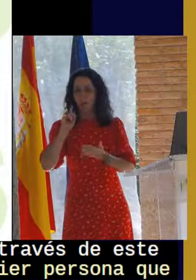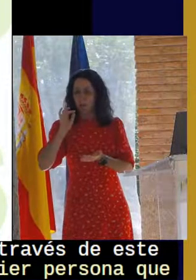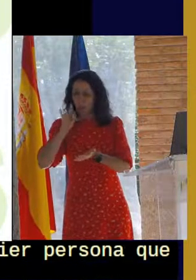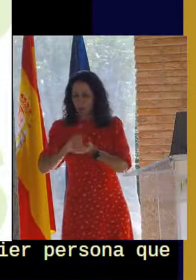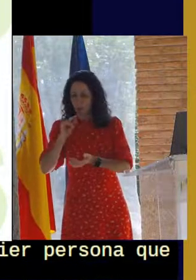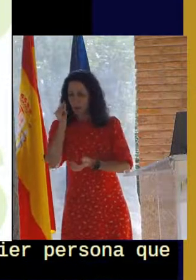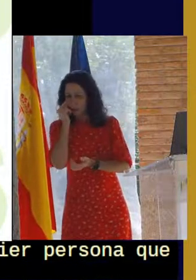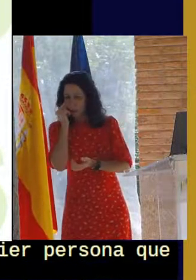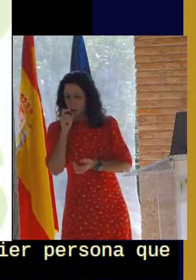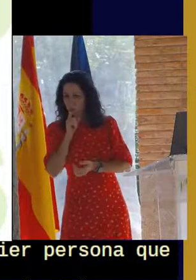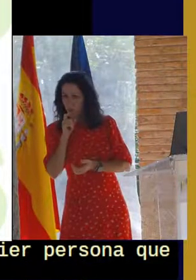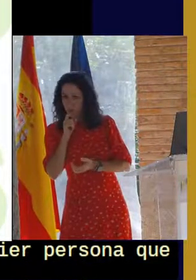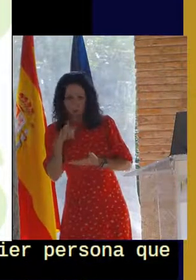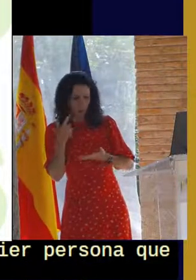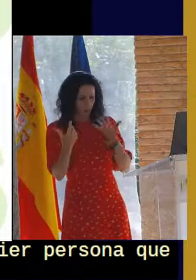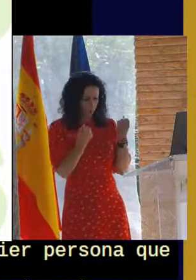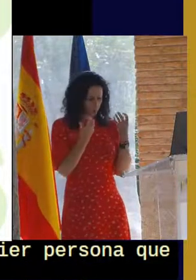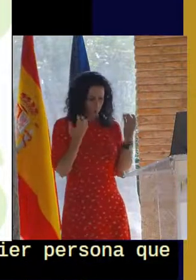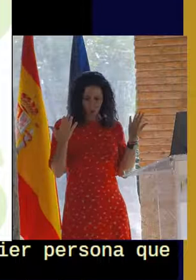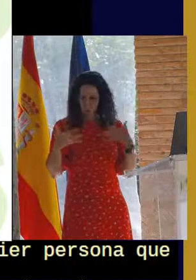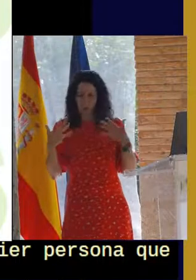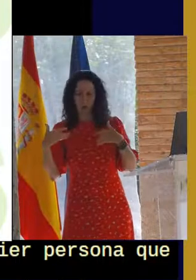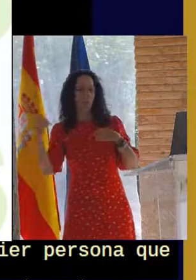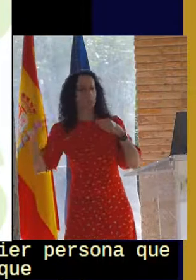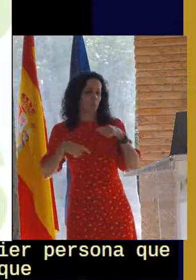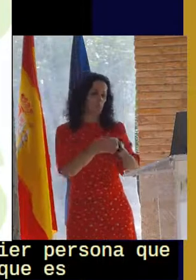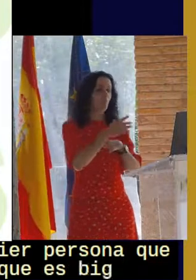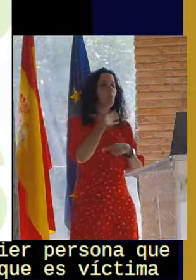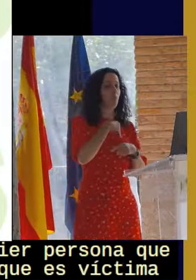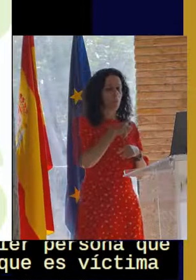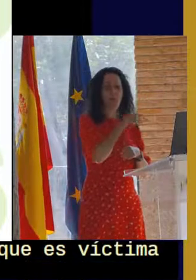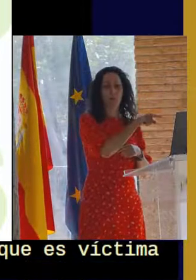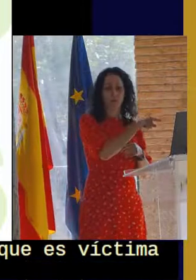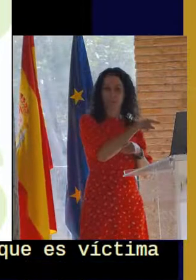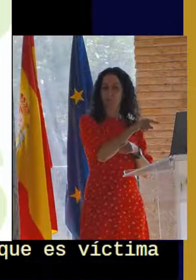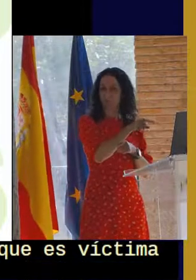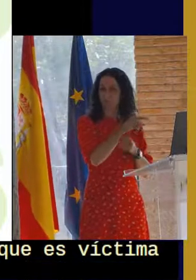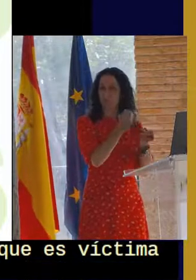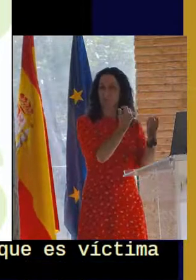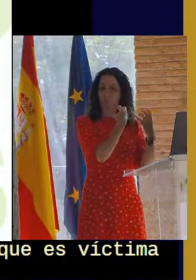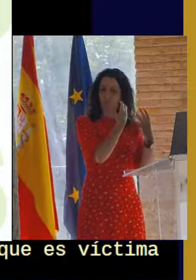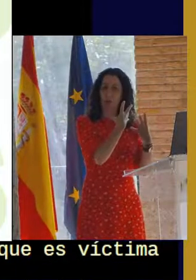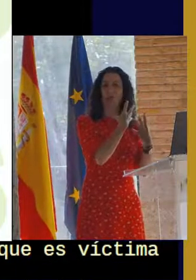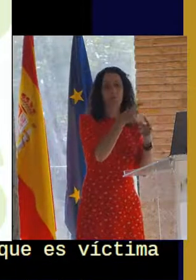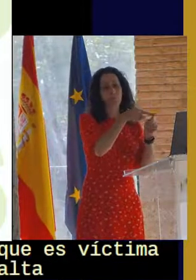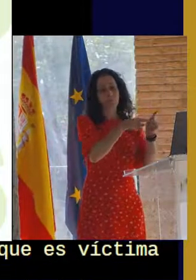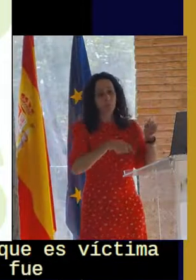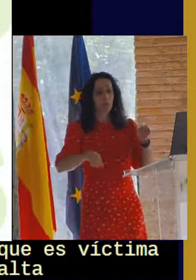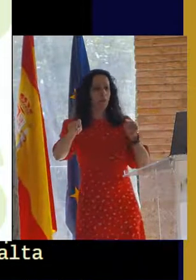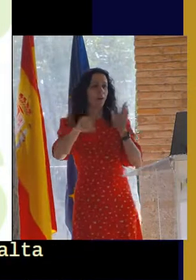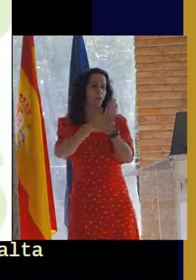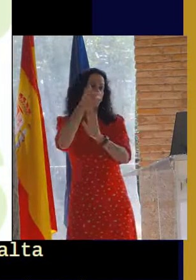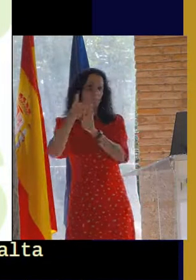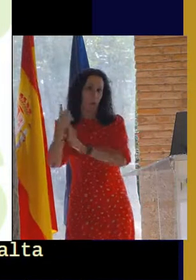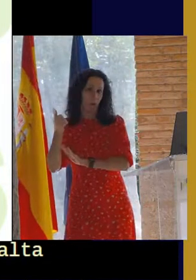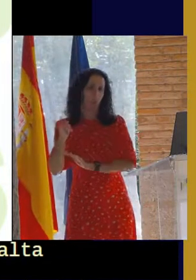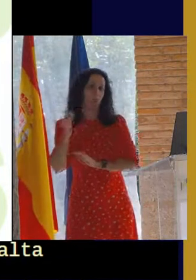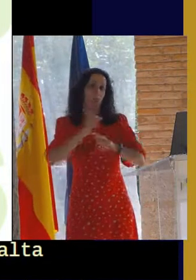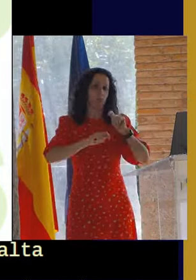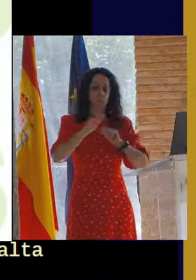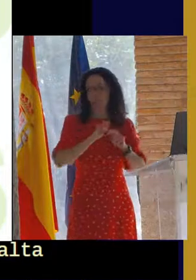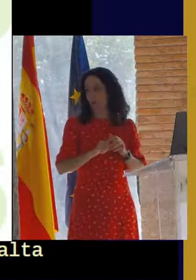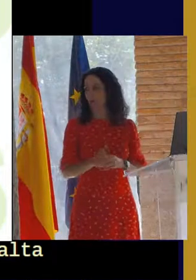o por ejemplo que una persona que se da cuenta que es víctima de violencia de género porque hay muchas que que por falta de información no lo saben pueden